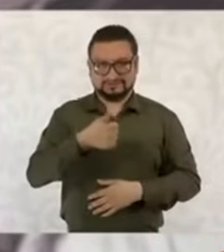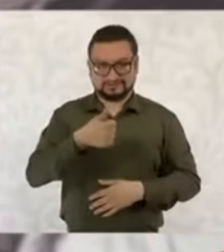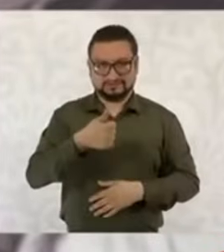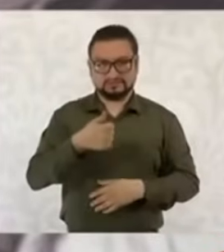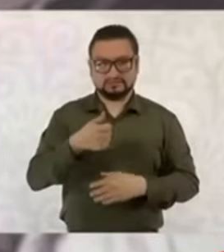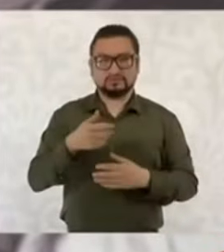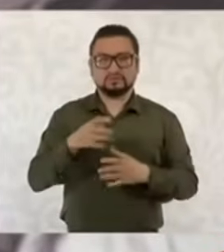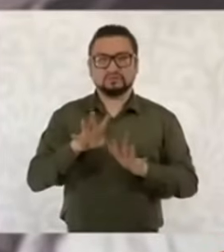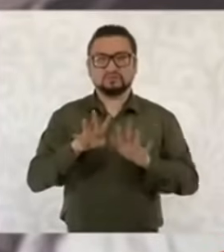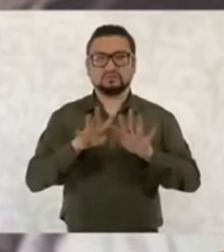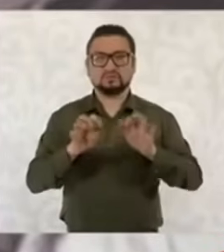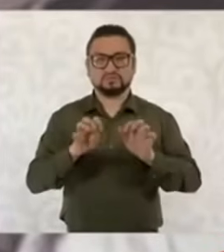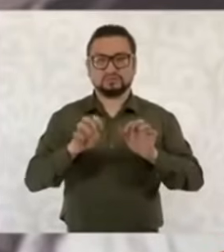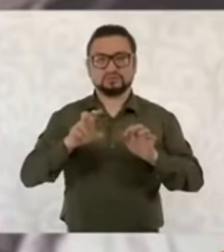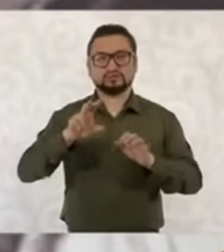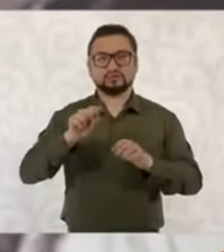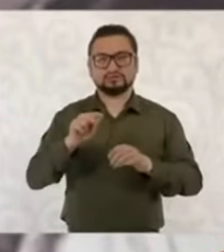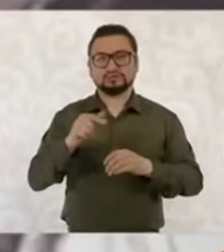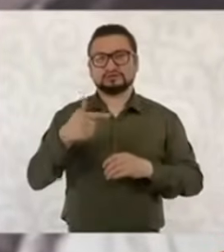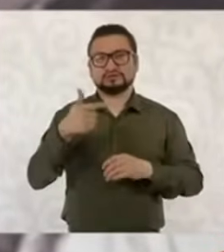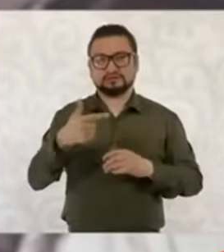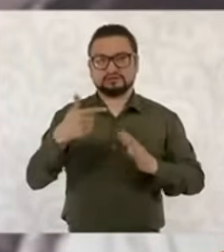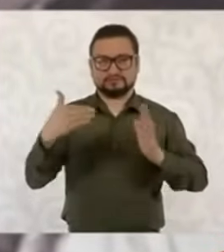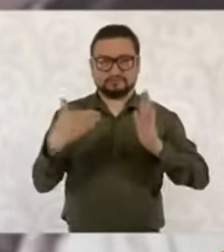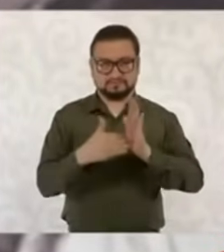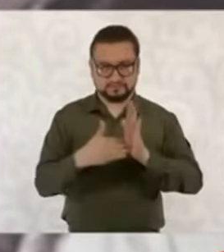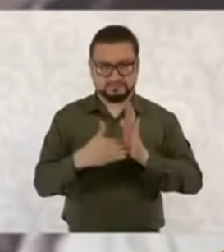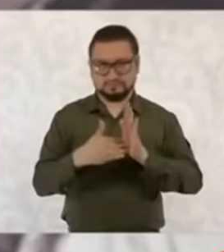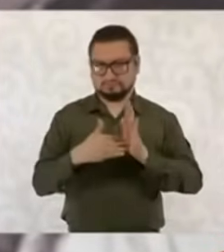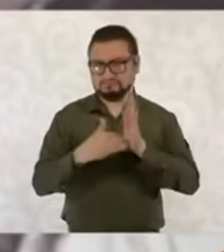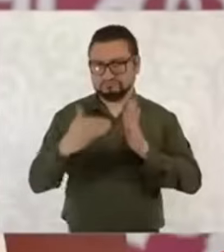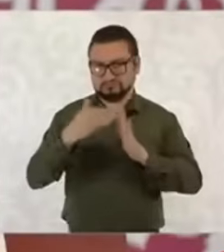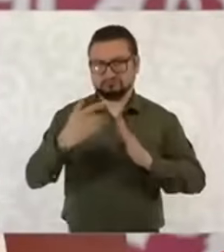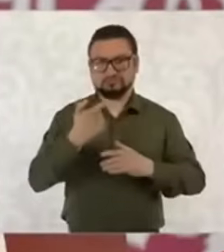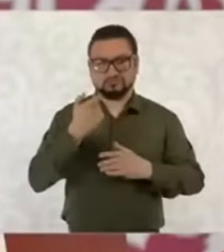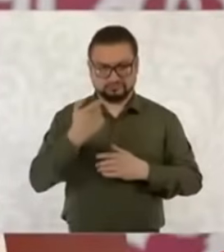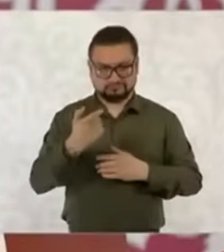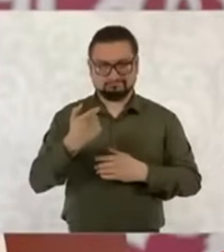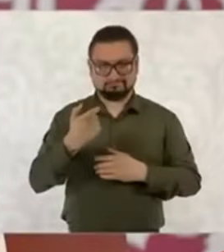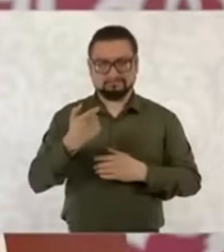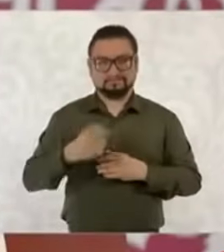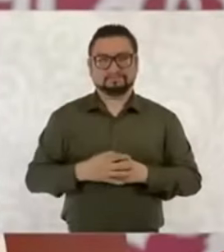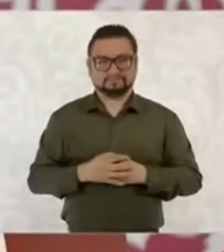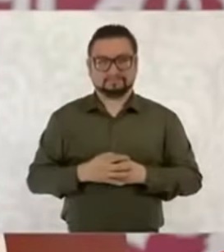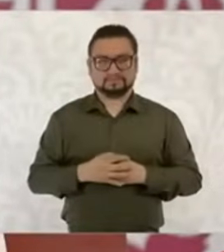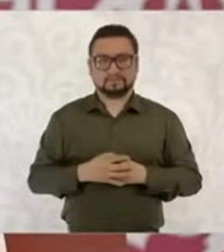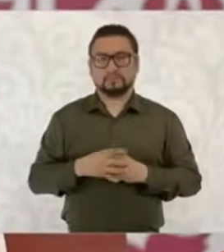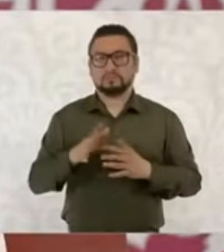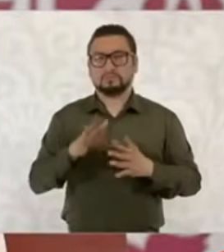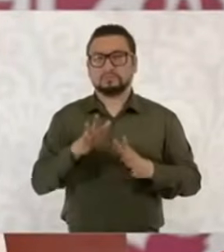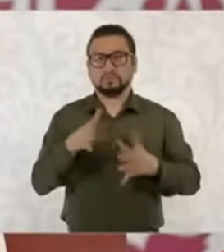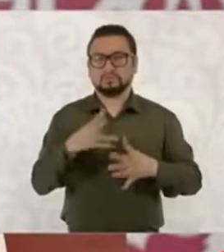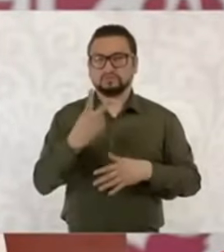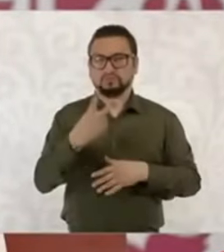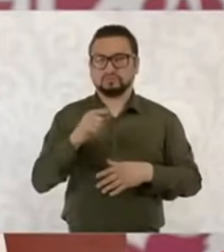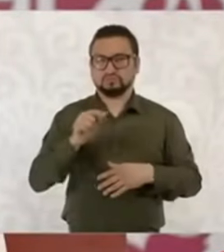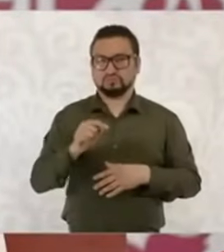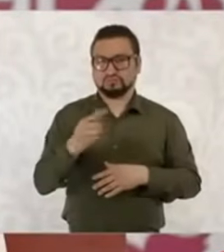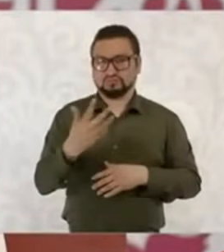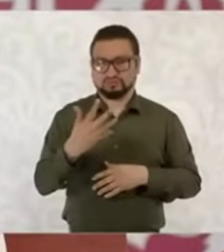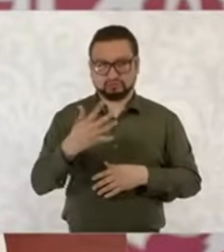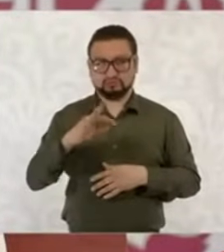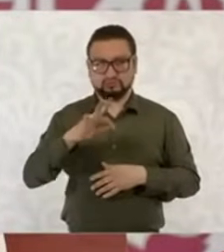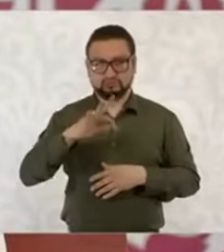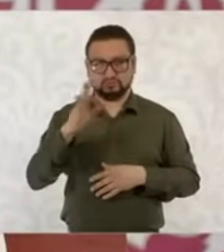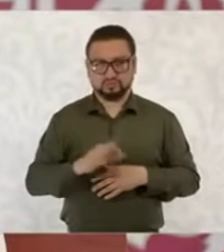un monto de 987,000 millones de pesos, representan un poco más del 2.5%